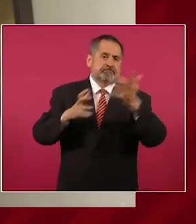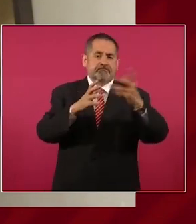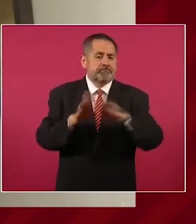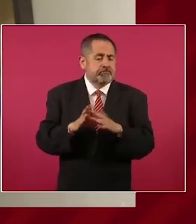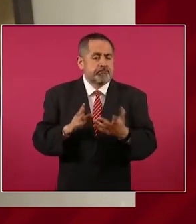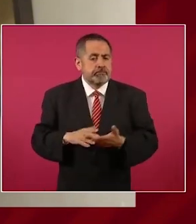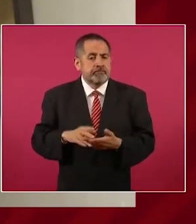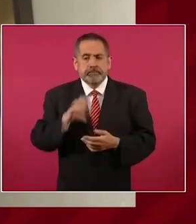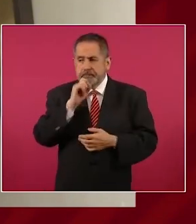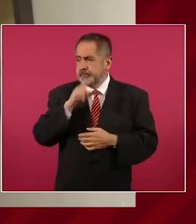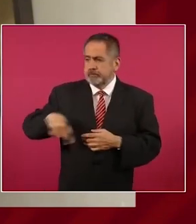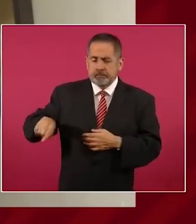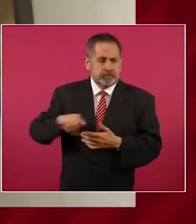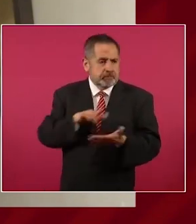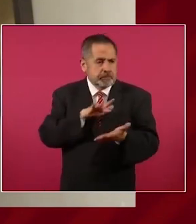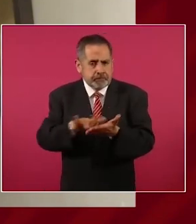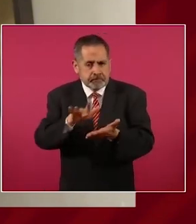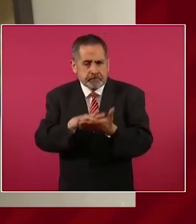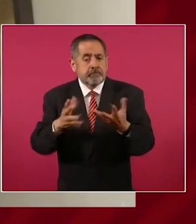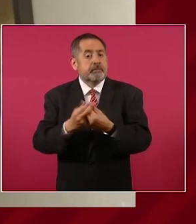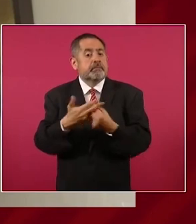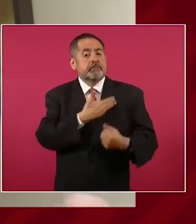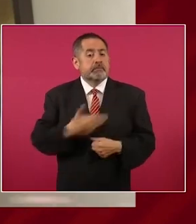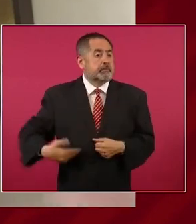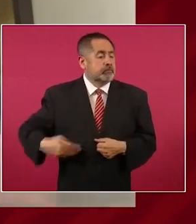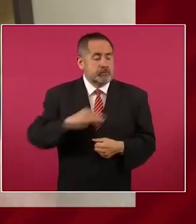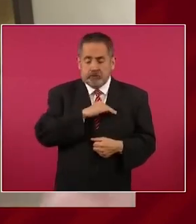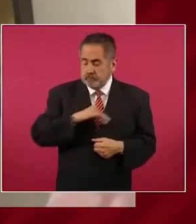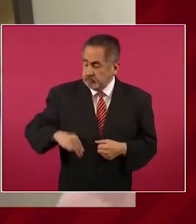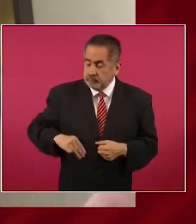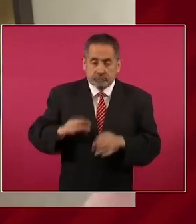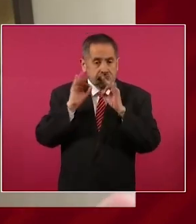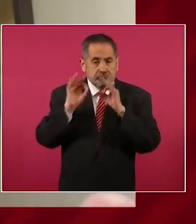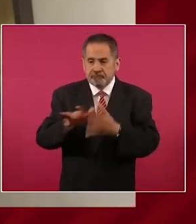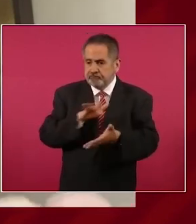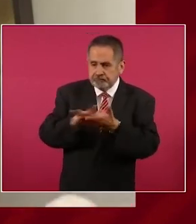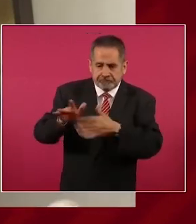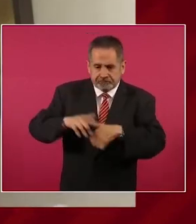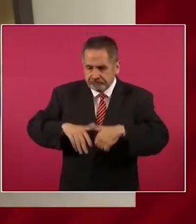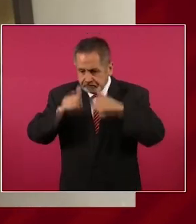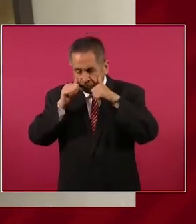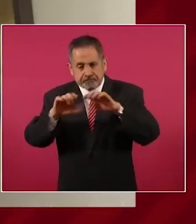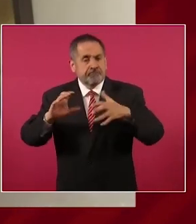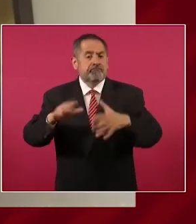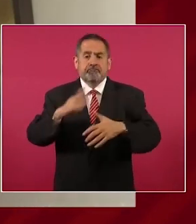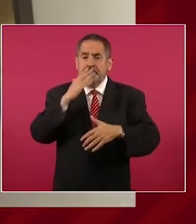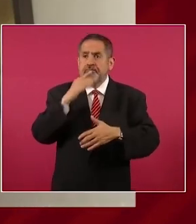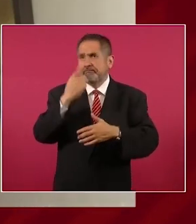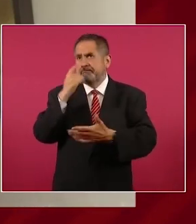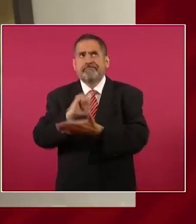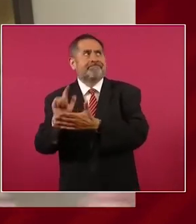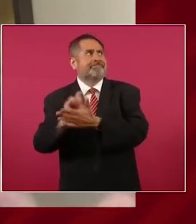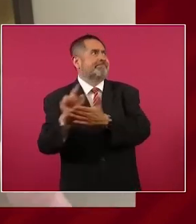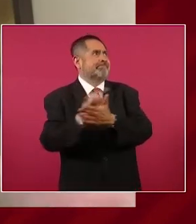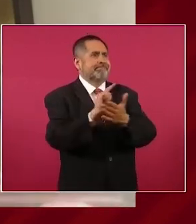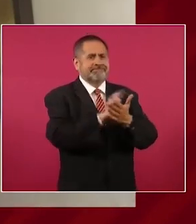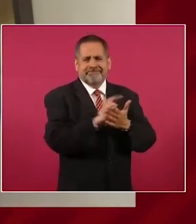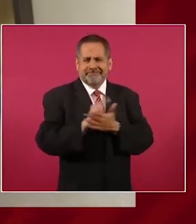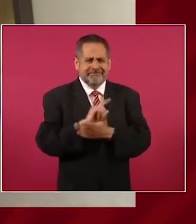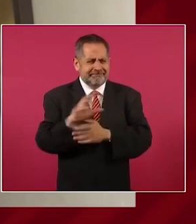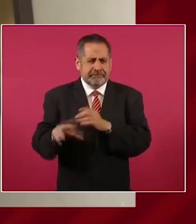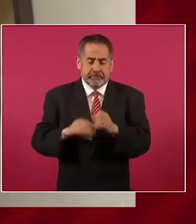muy apoyados por todos los presidentes municipales que están entregados en el trabajo de la limpieza por